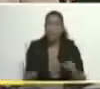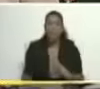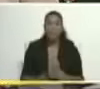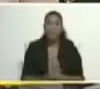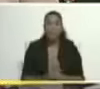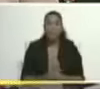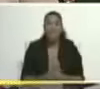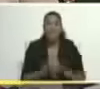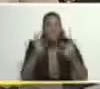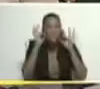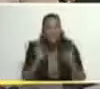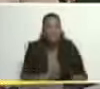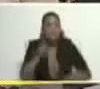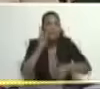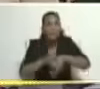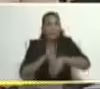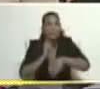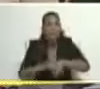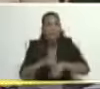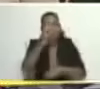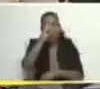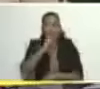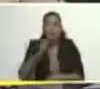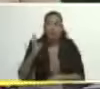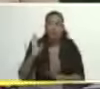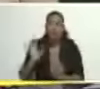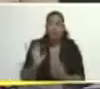Eso fue exactamente